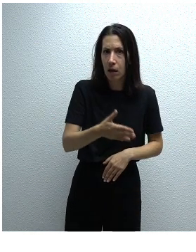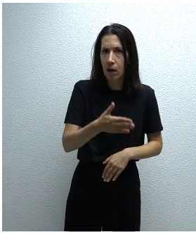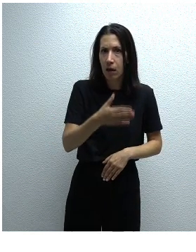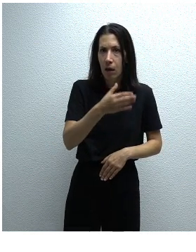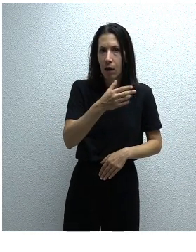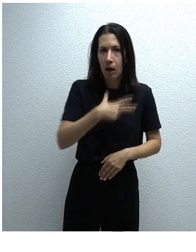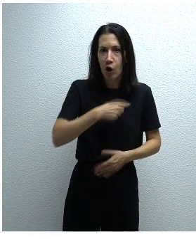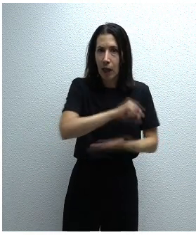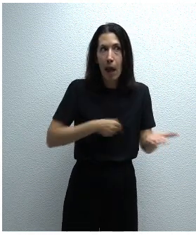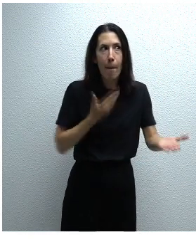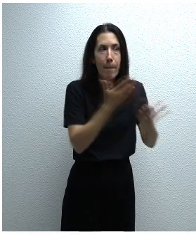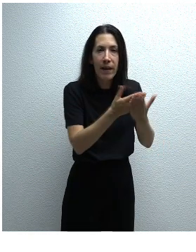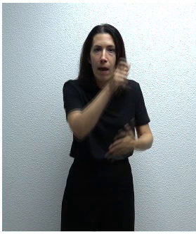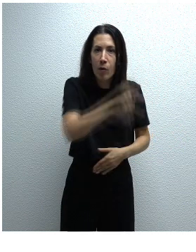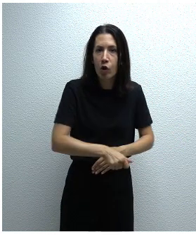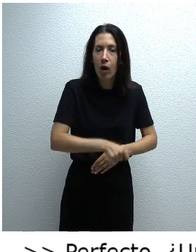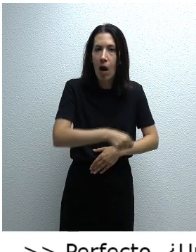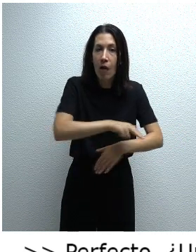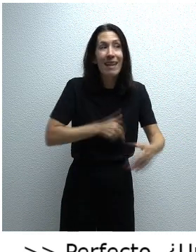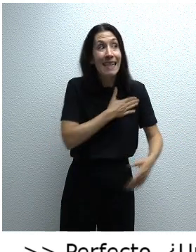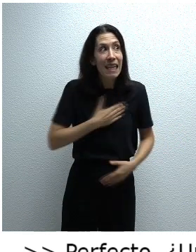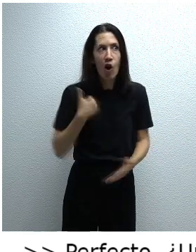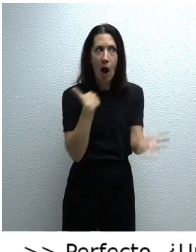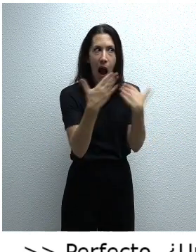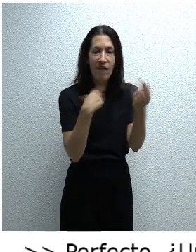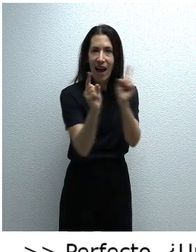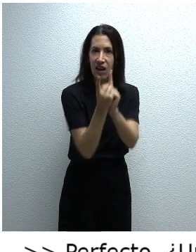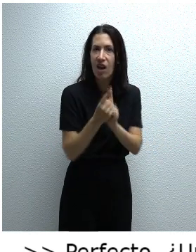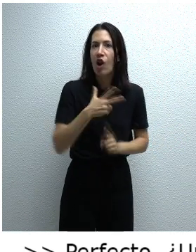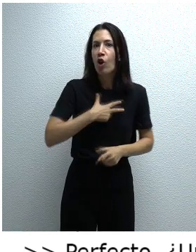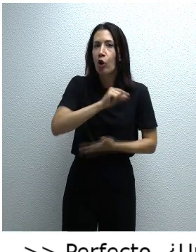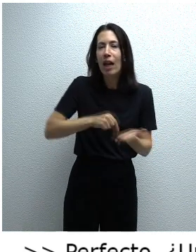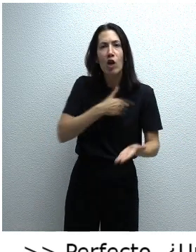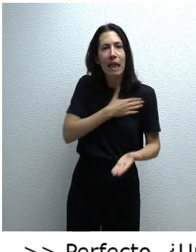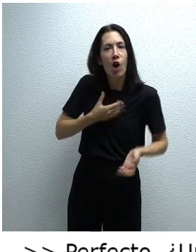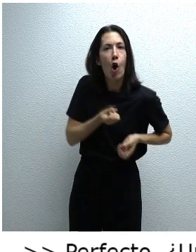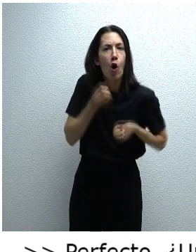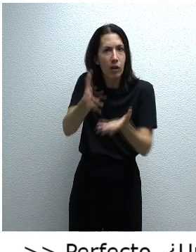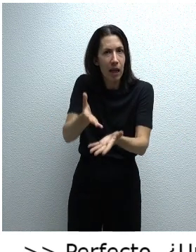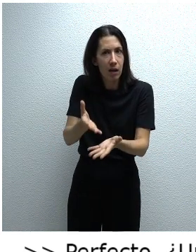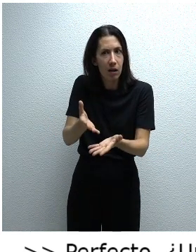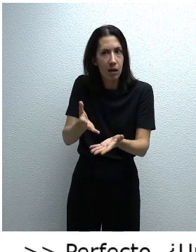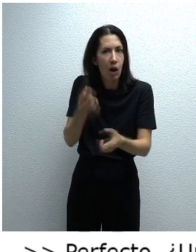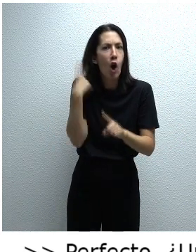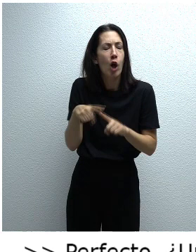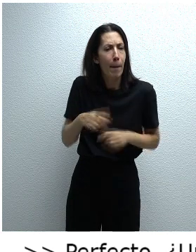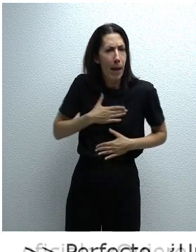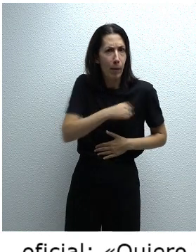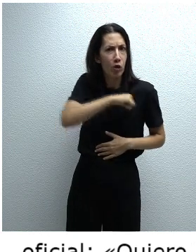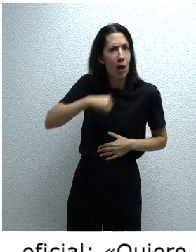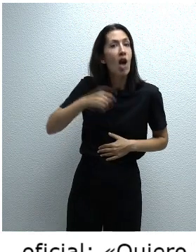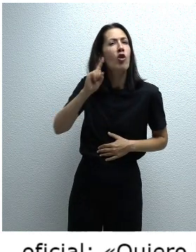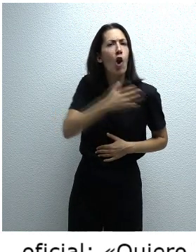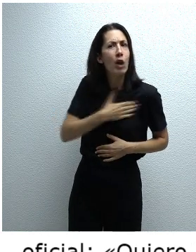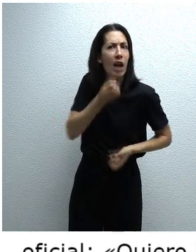al oficial: quiero hablar con el señor notario porque quiero contarle cómo me quiero, o sea, determinadas cosas mías que solo se las